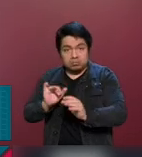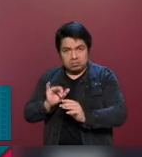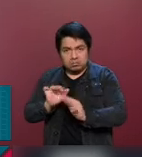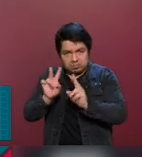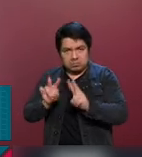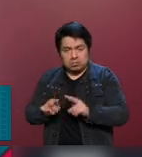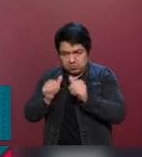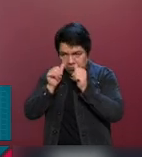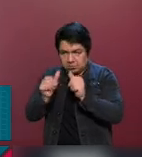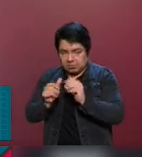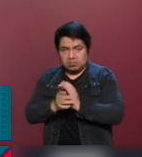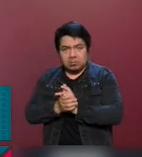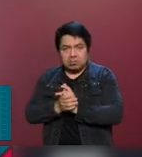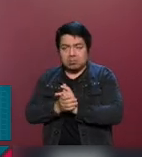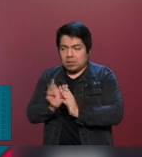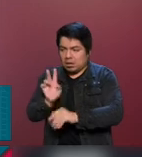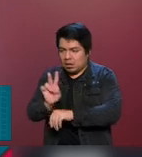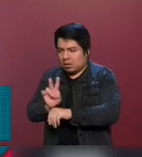que